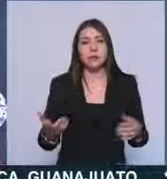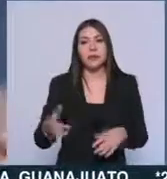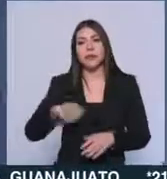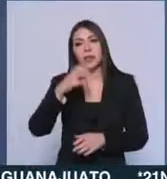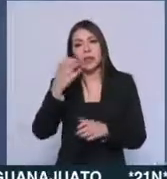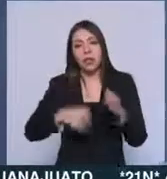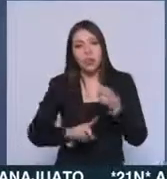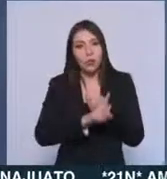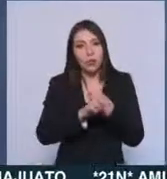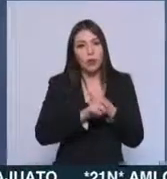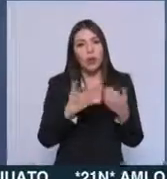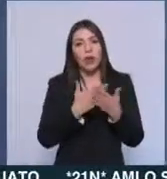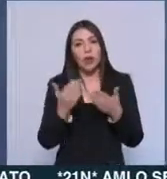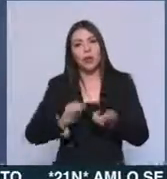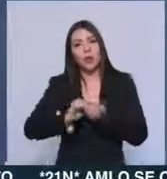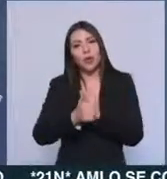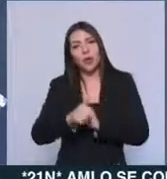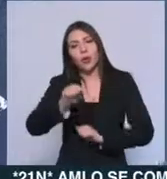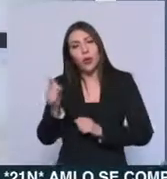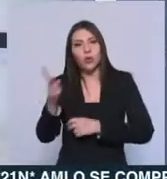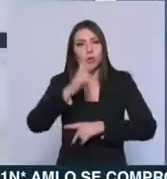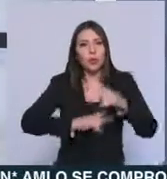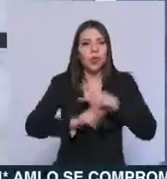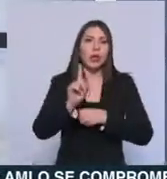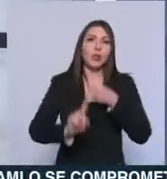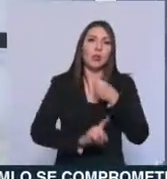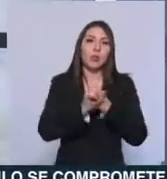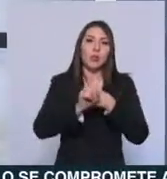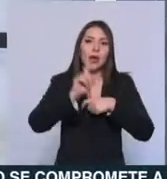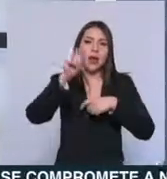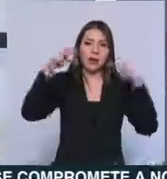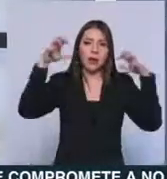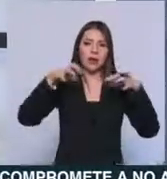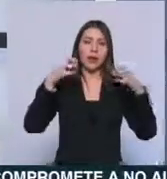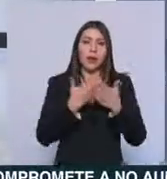un problema y vamos a empezar con otro. Pero ahora sí necesitamos agua, que nos caiga un poquito de agua.